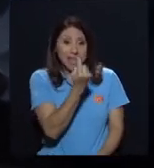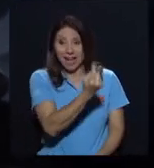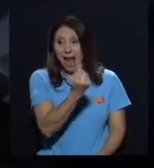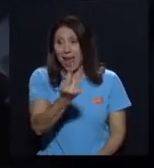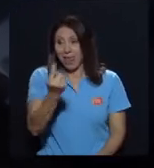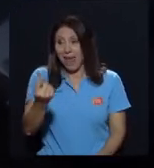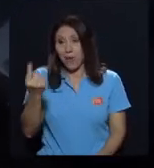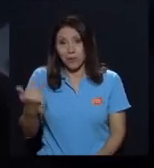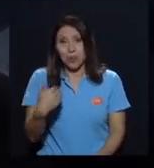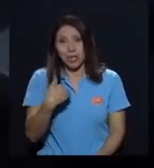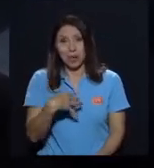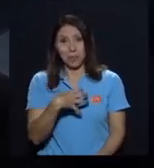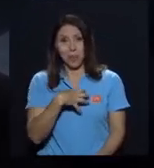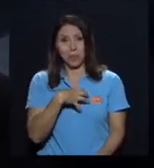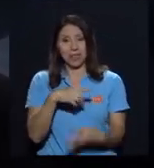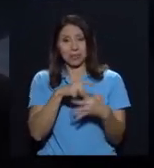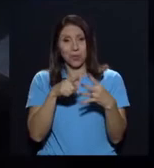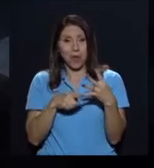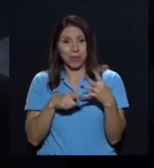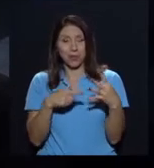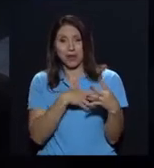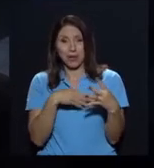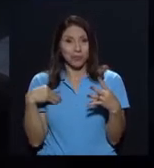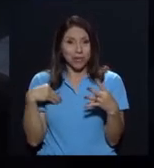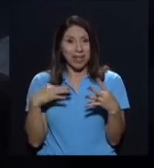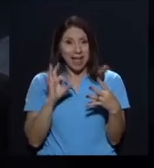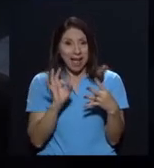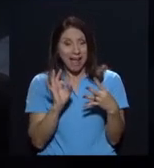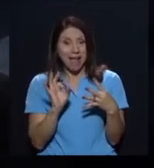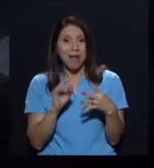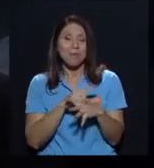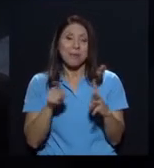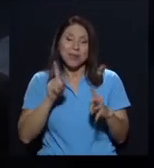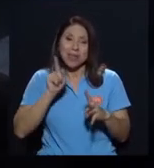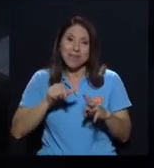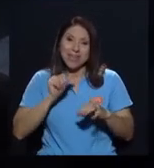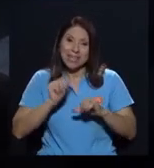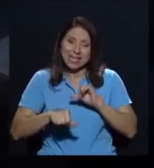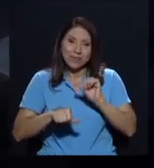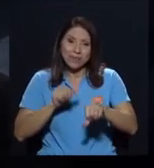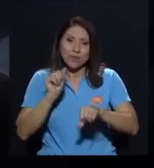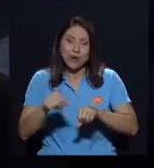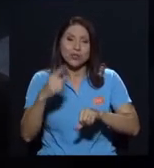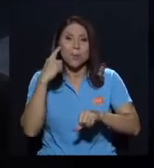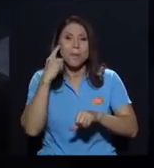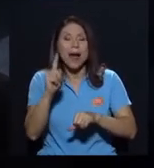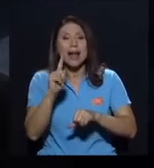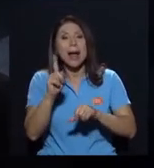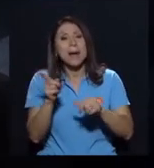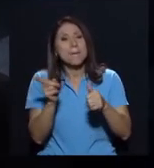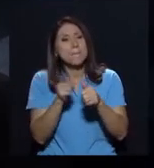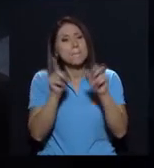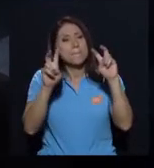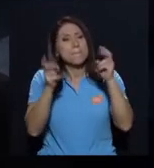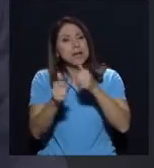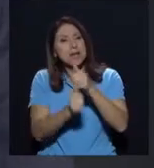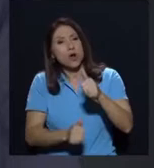adelante o no pero me parece que habrá que hacer un esfuerzo de establecer ciertas prioridades